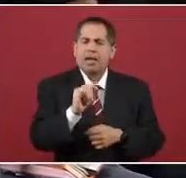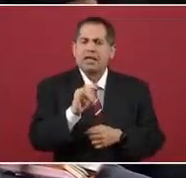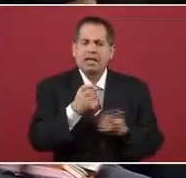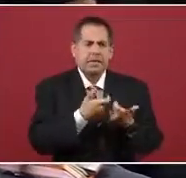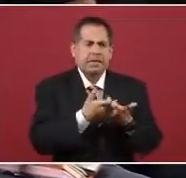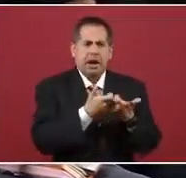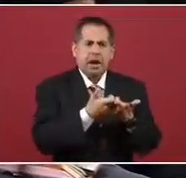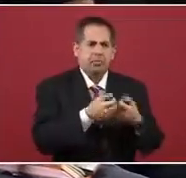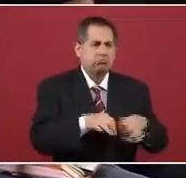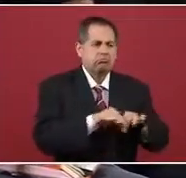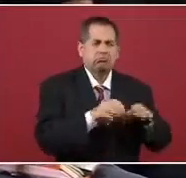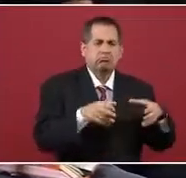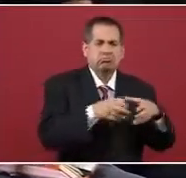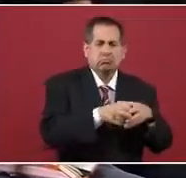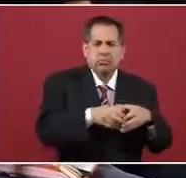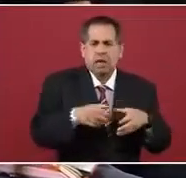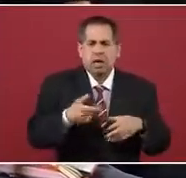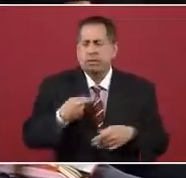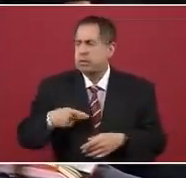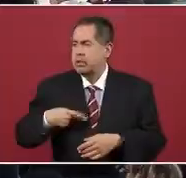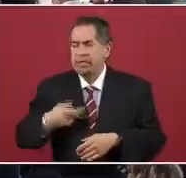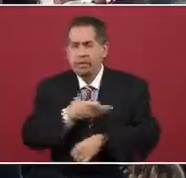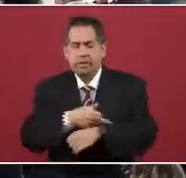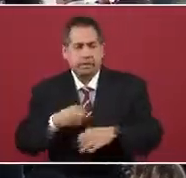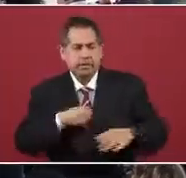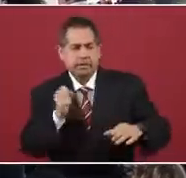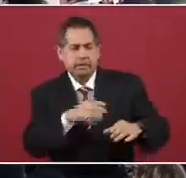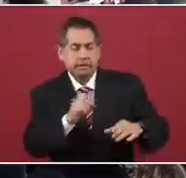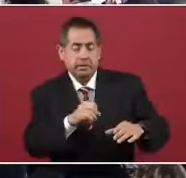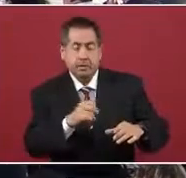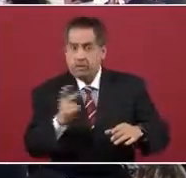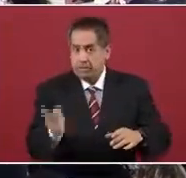las familias mexicanas. ¿Usted apoyaría